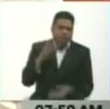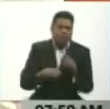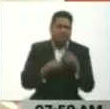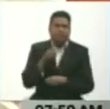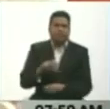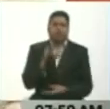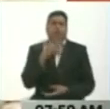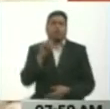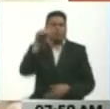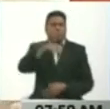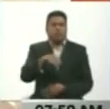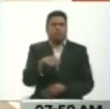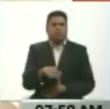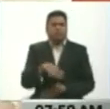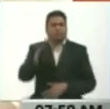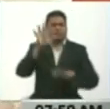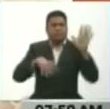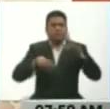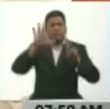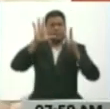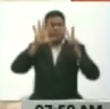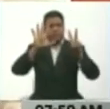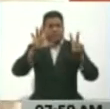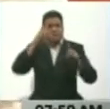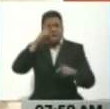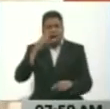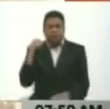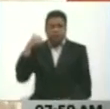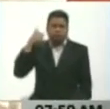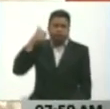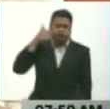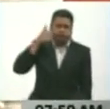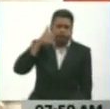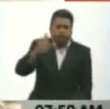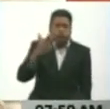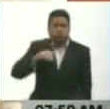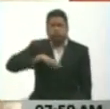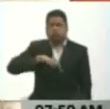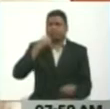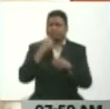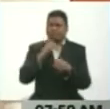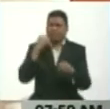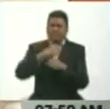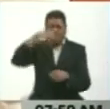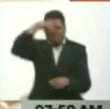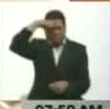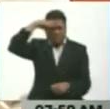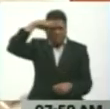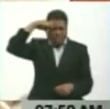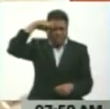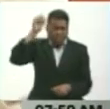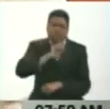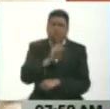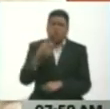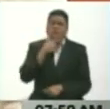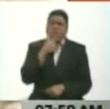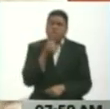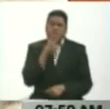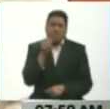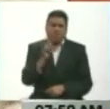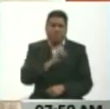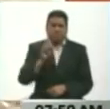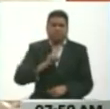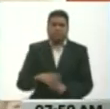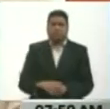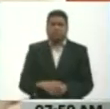después de 17 años de asedio constante, es porque hemos hecho el trabajo, ¿no? No es fácil, no se trata, no es